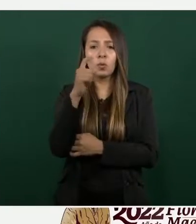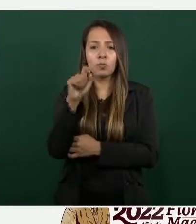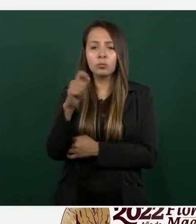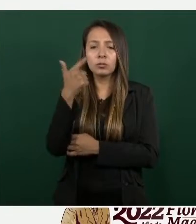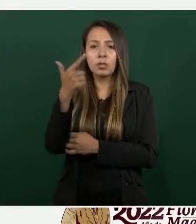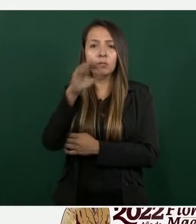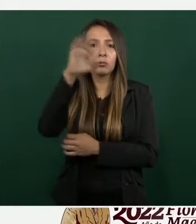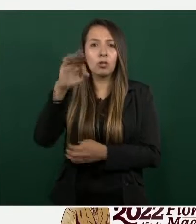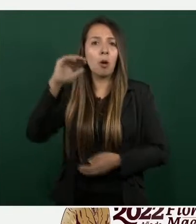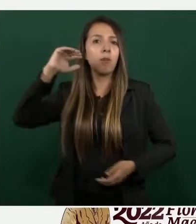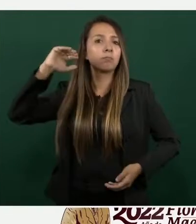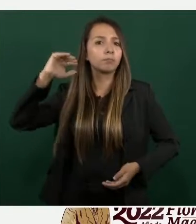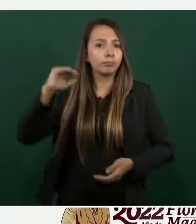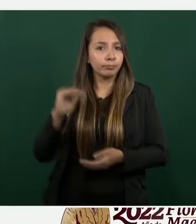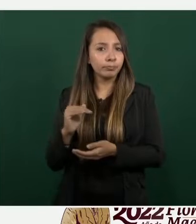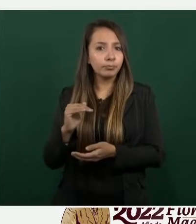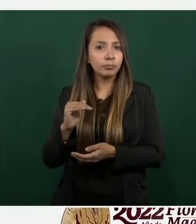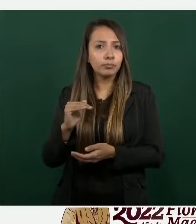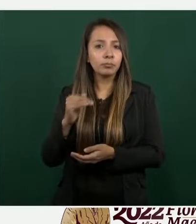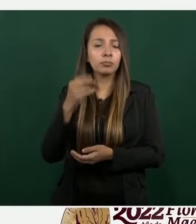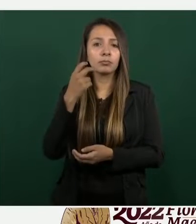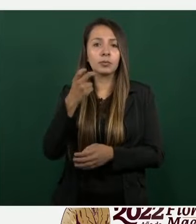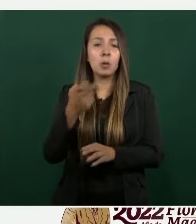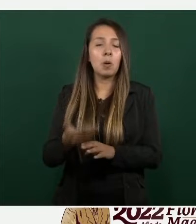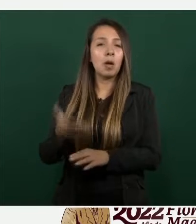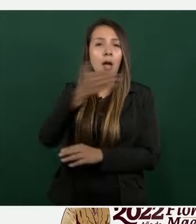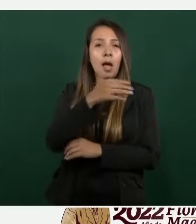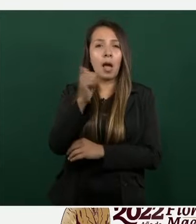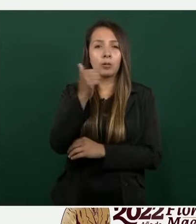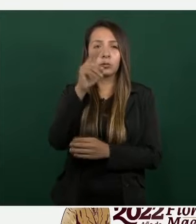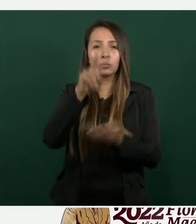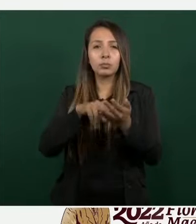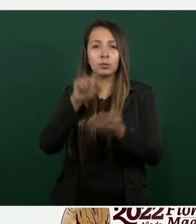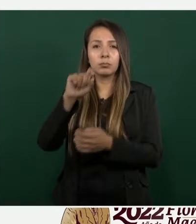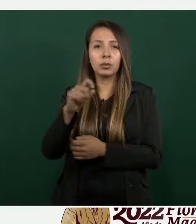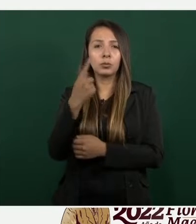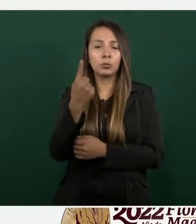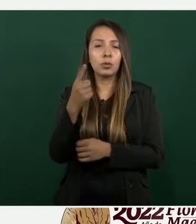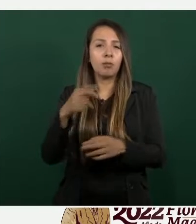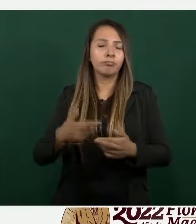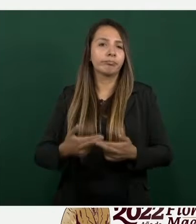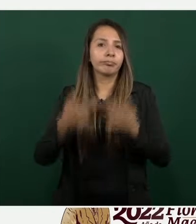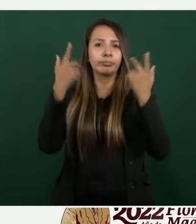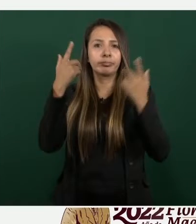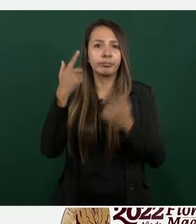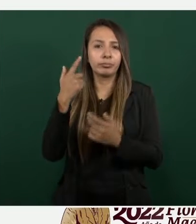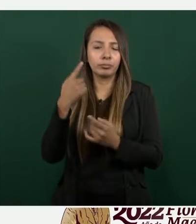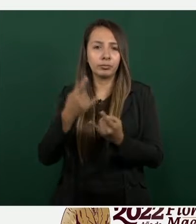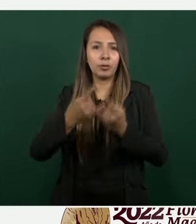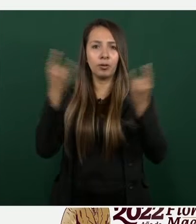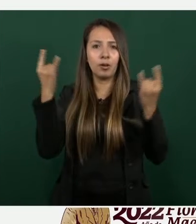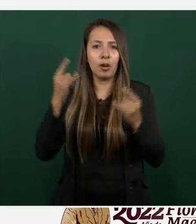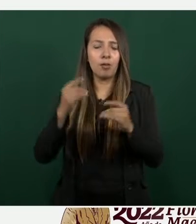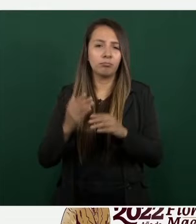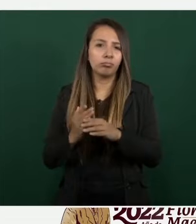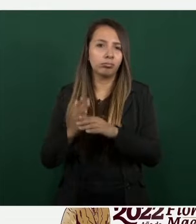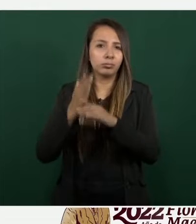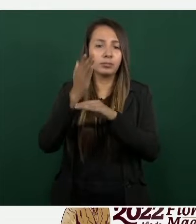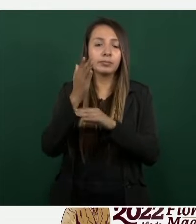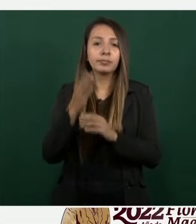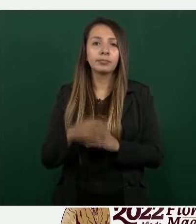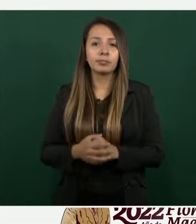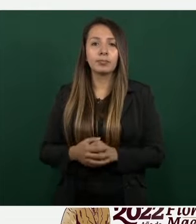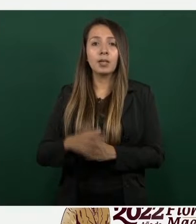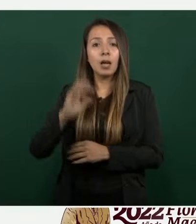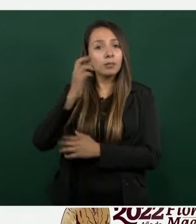51.7% respecto al máximo histórico de agosto de 2021. Nosotros recordar que este delito